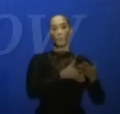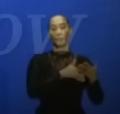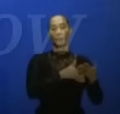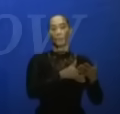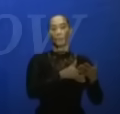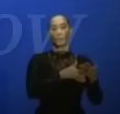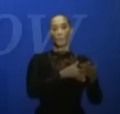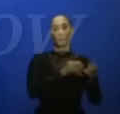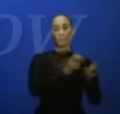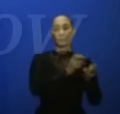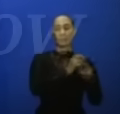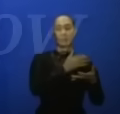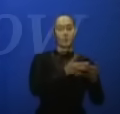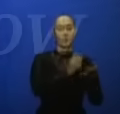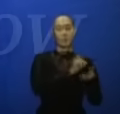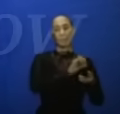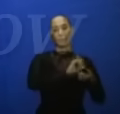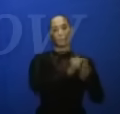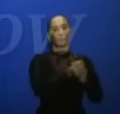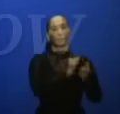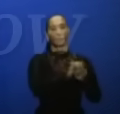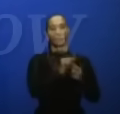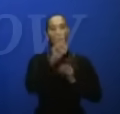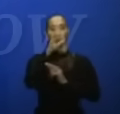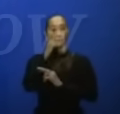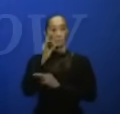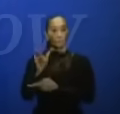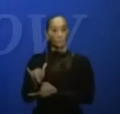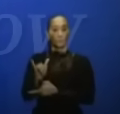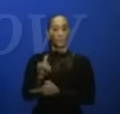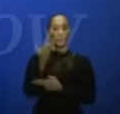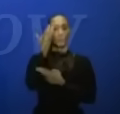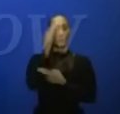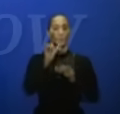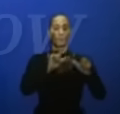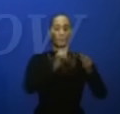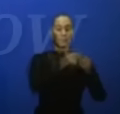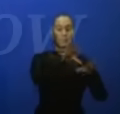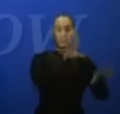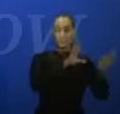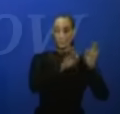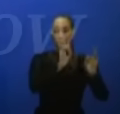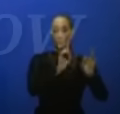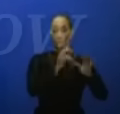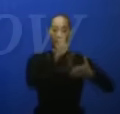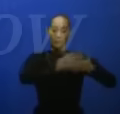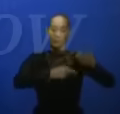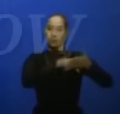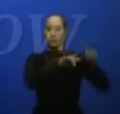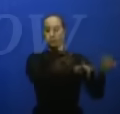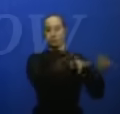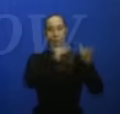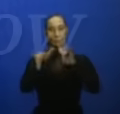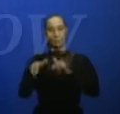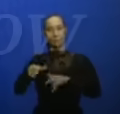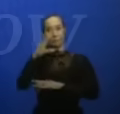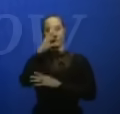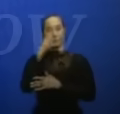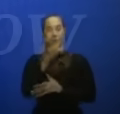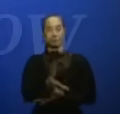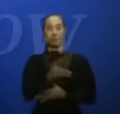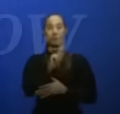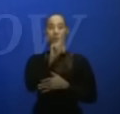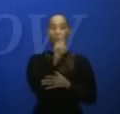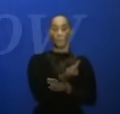beligerante con el gobierno dominicano. Ya sabemos quiénes son, a muchos de ellos se les ha prohibido la entrada al país